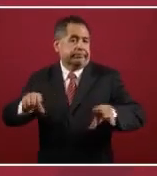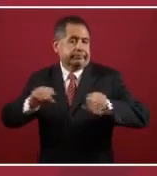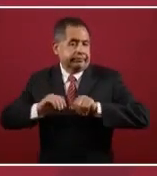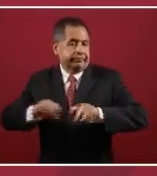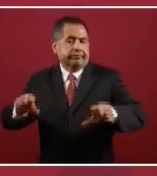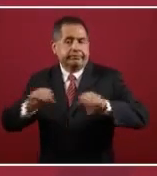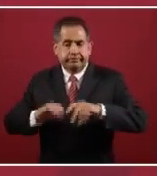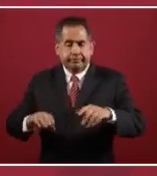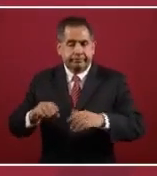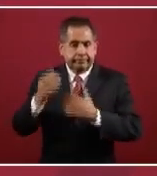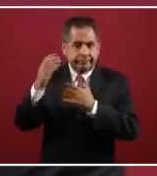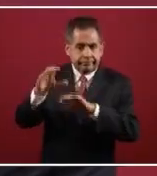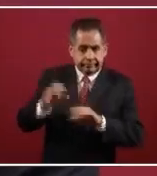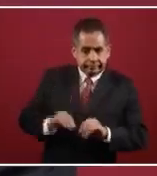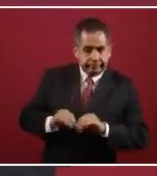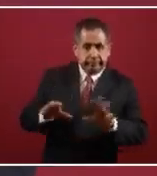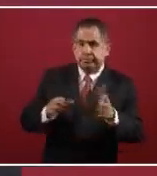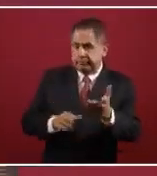al internet.